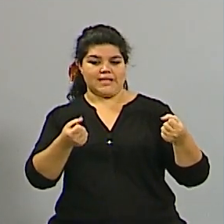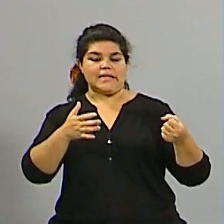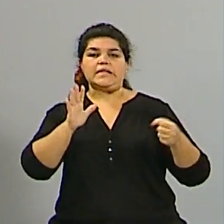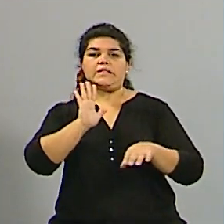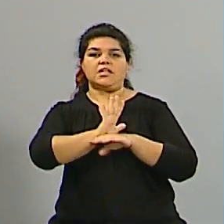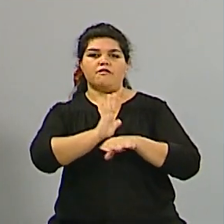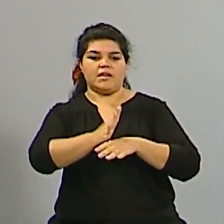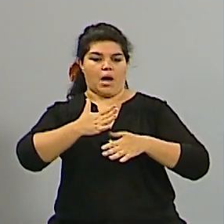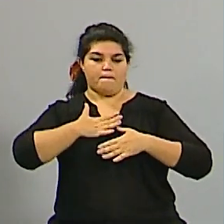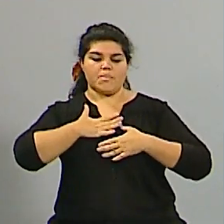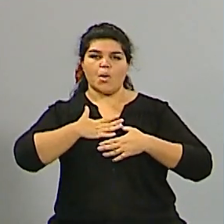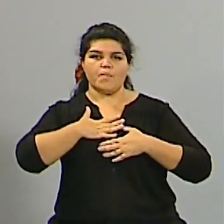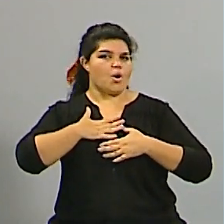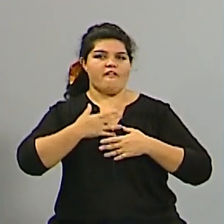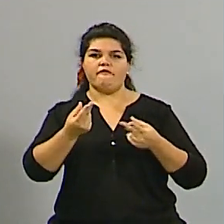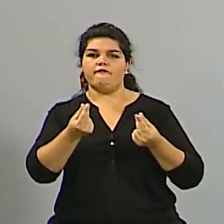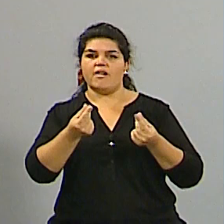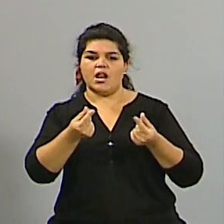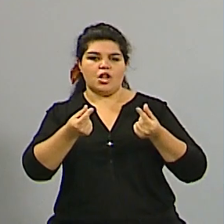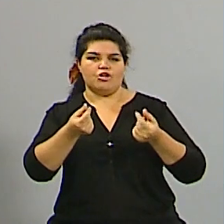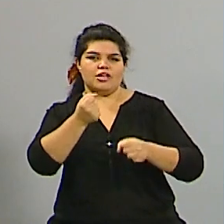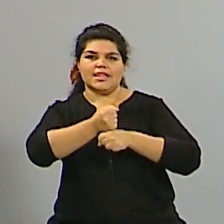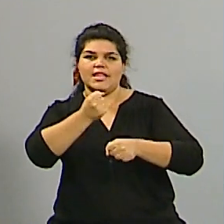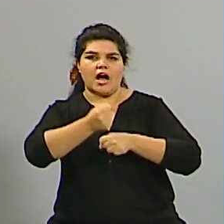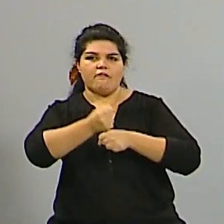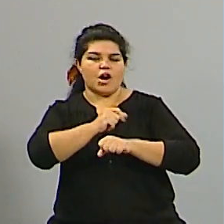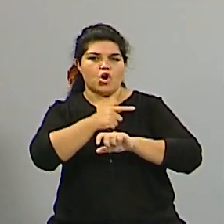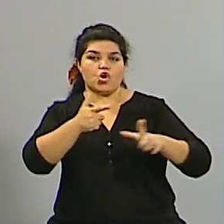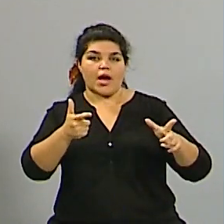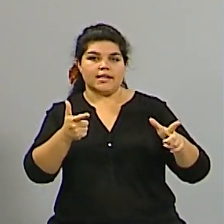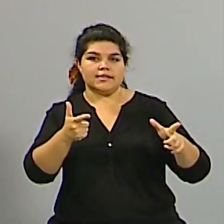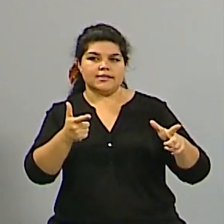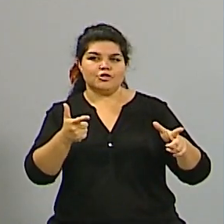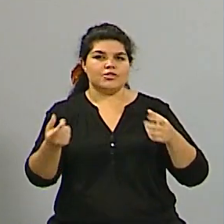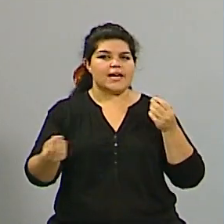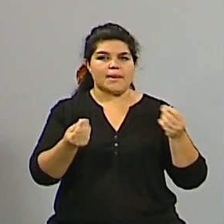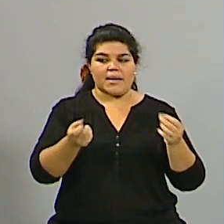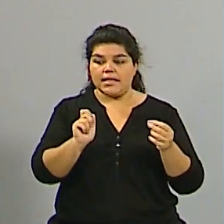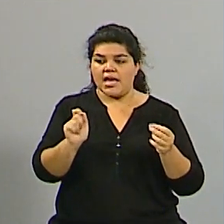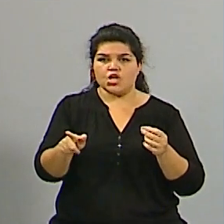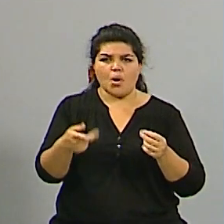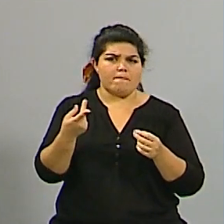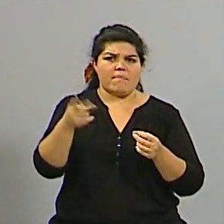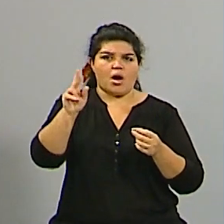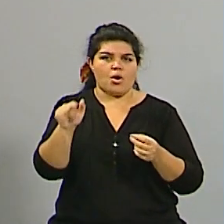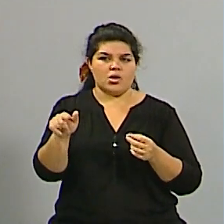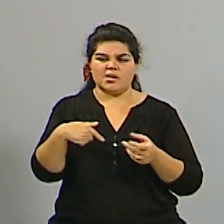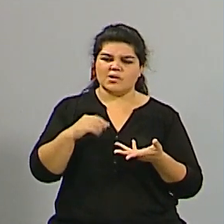del trabajo Mm. hace que sean sectores poco atractivos, y lo digo así con